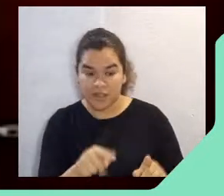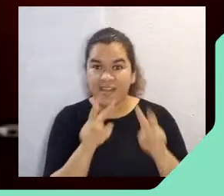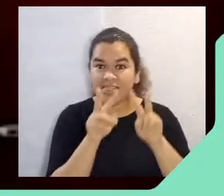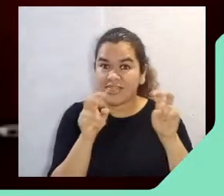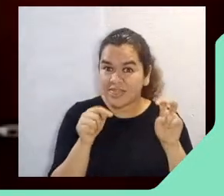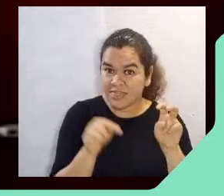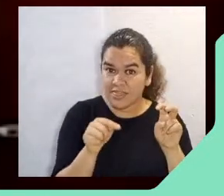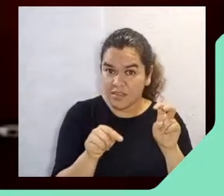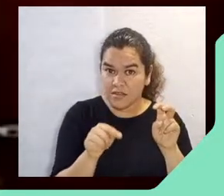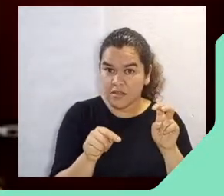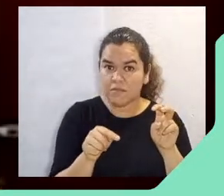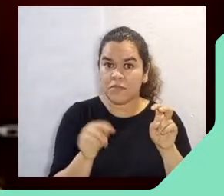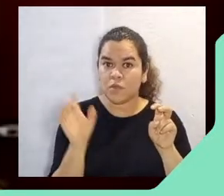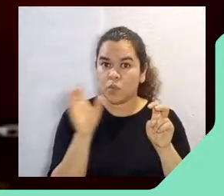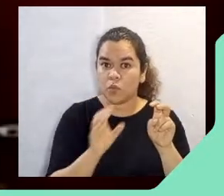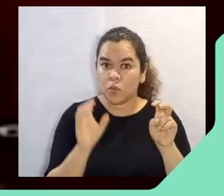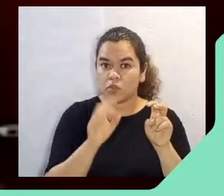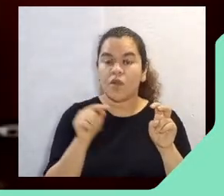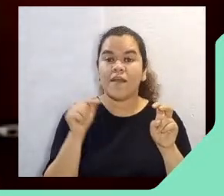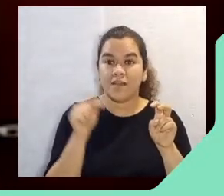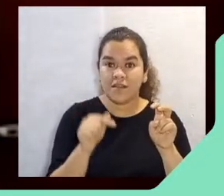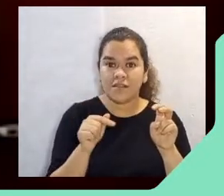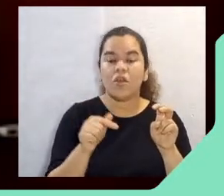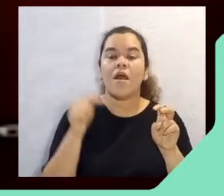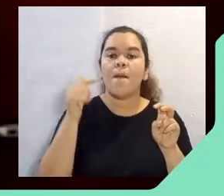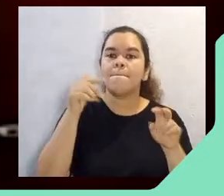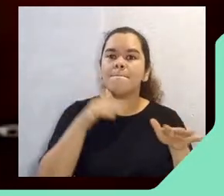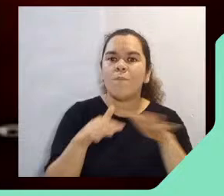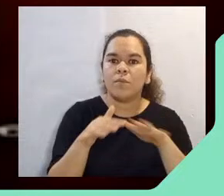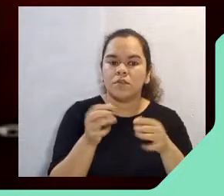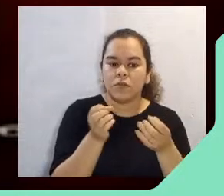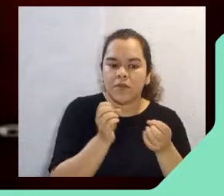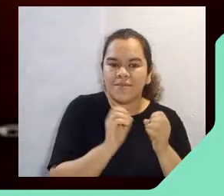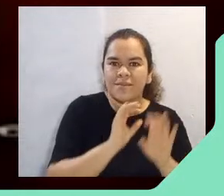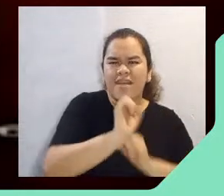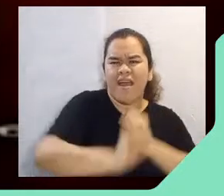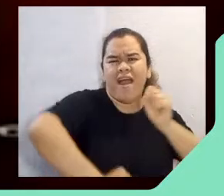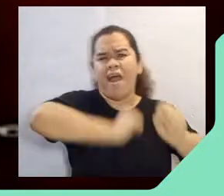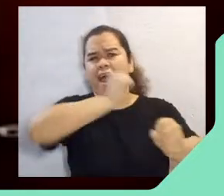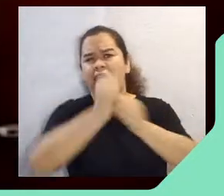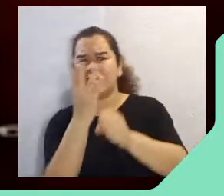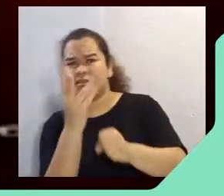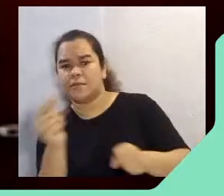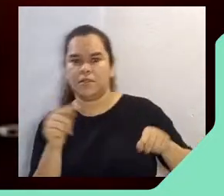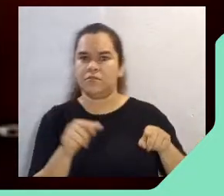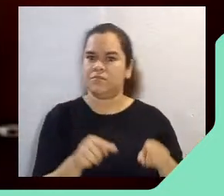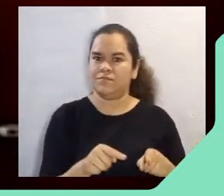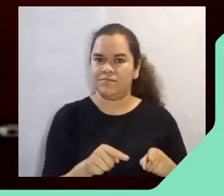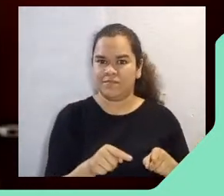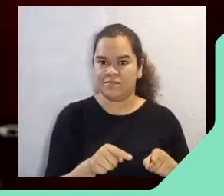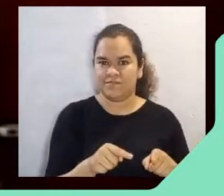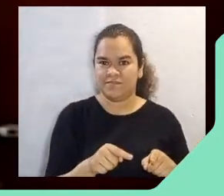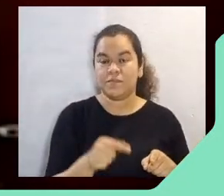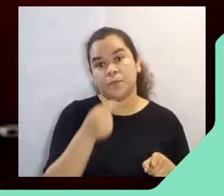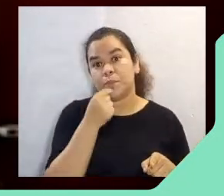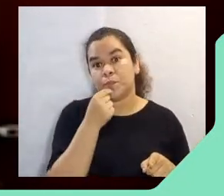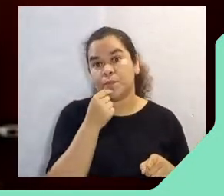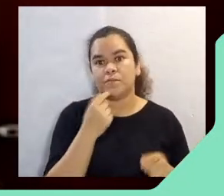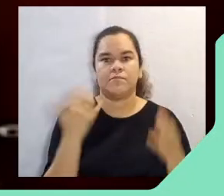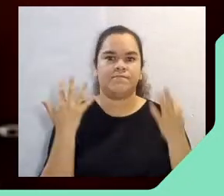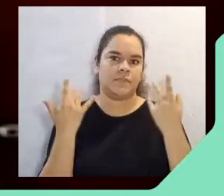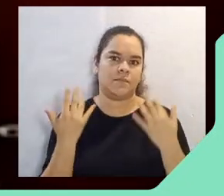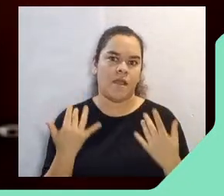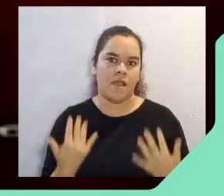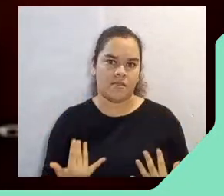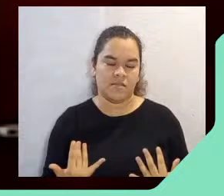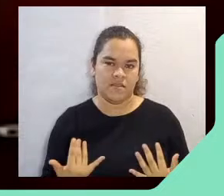ver van a ser los utilizados desde que ingresa hasta que se reciba, ¿sí? Por ejemplo, en matemática, todo